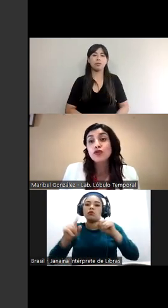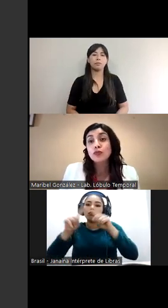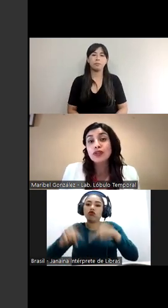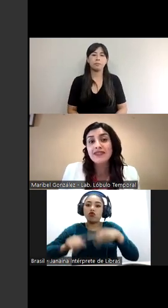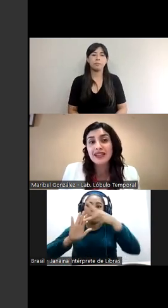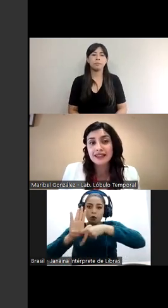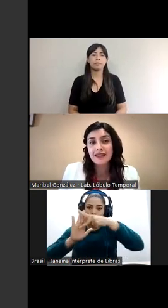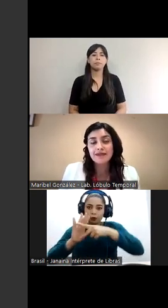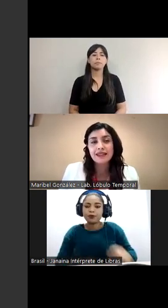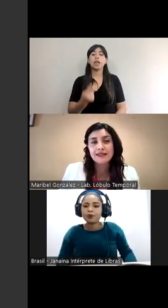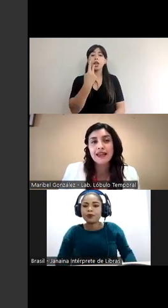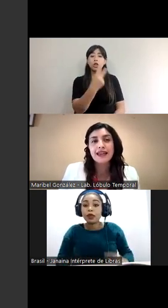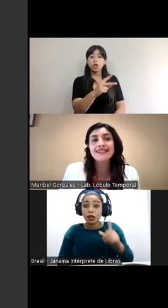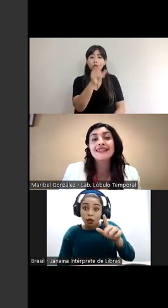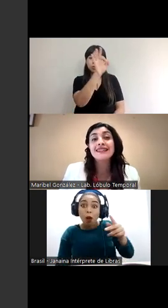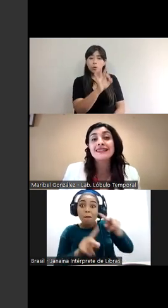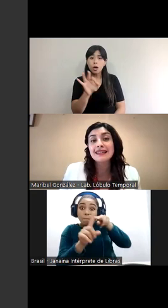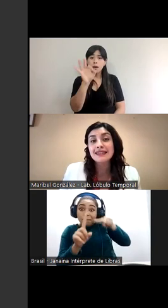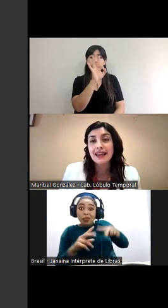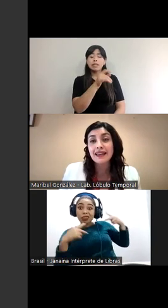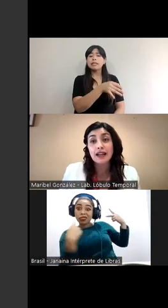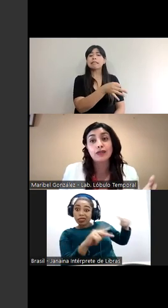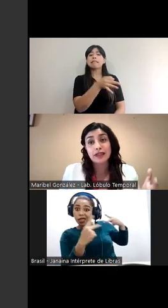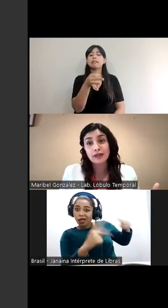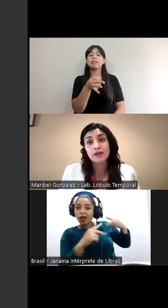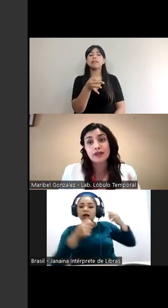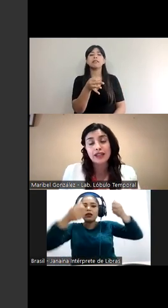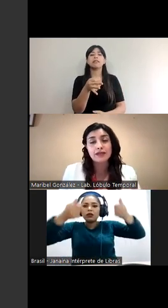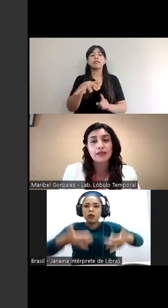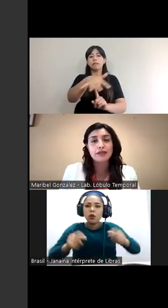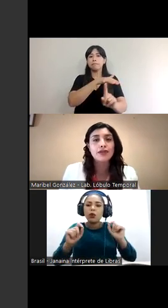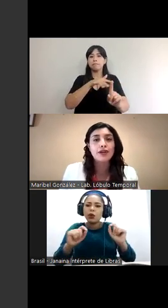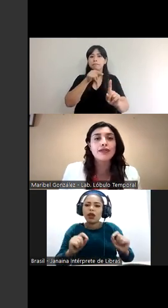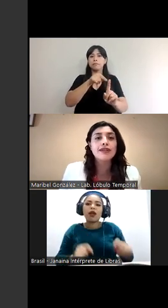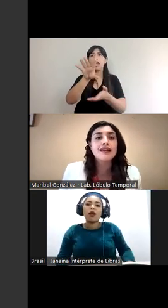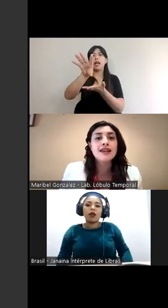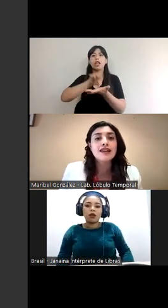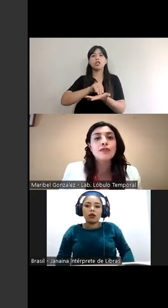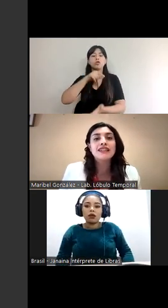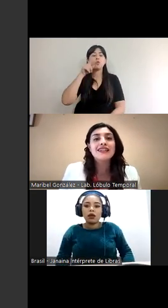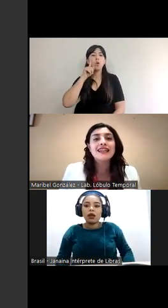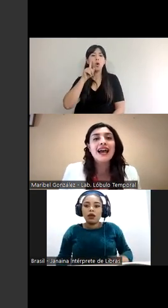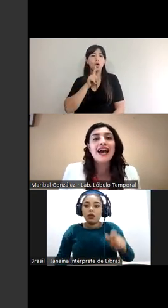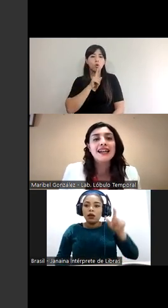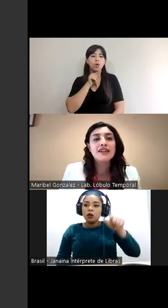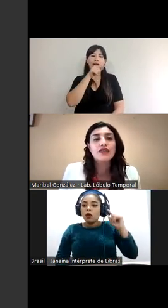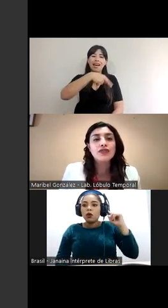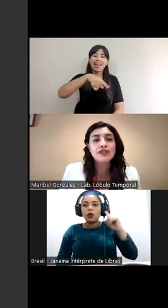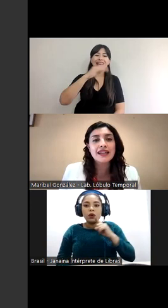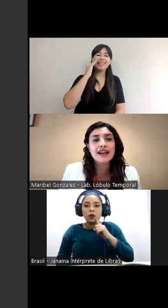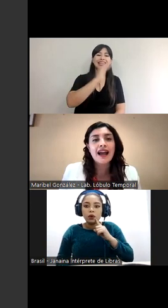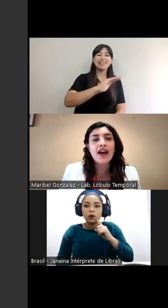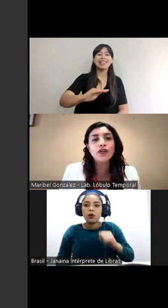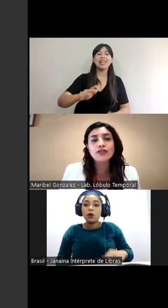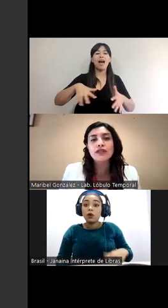Según su punto de vista, dice, esta instancia, el contar con un referente, un adulto sordo, los motivaría a